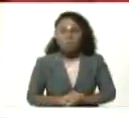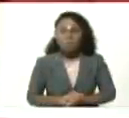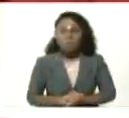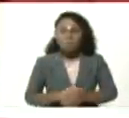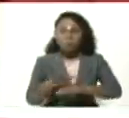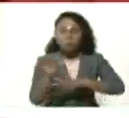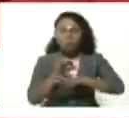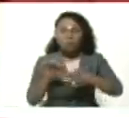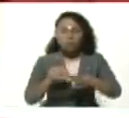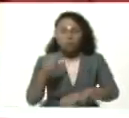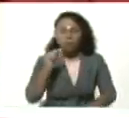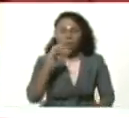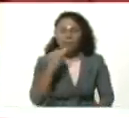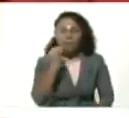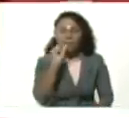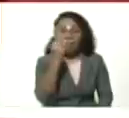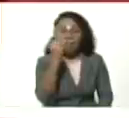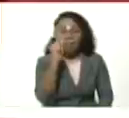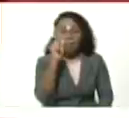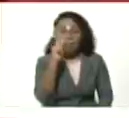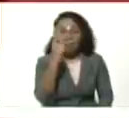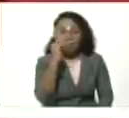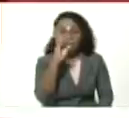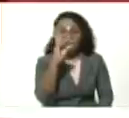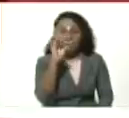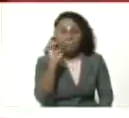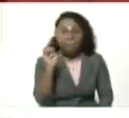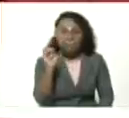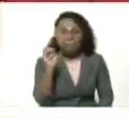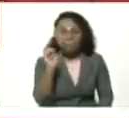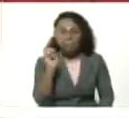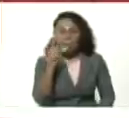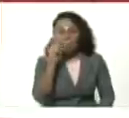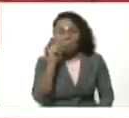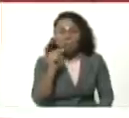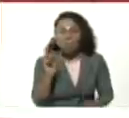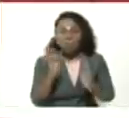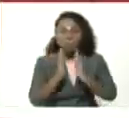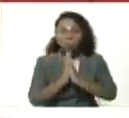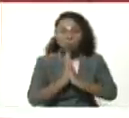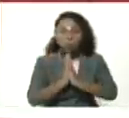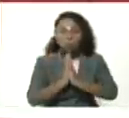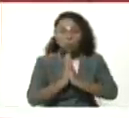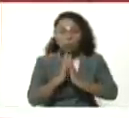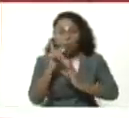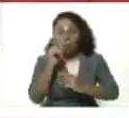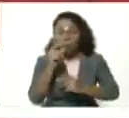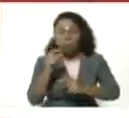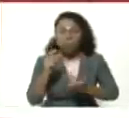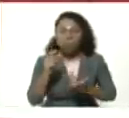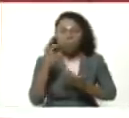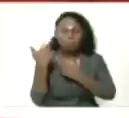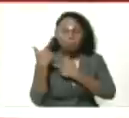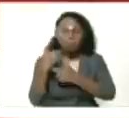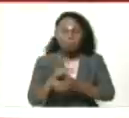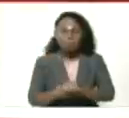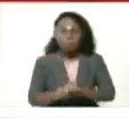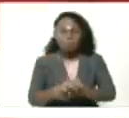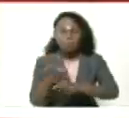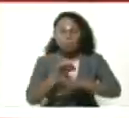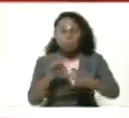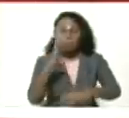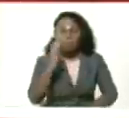municipio Aristides Bastida, Aníbal Centeno, municipio Monje, Joan Quero, municipio Veroes,